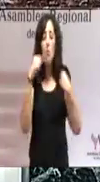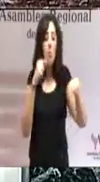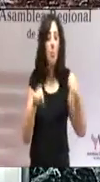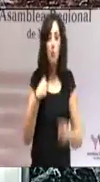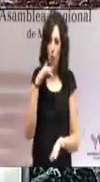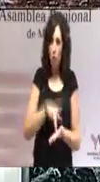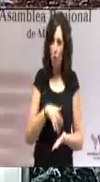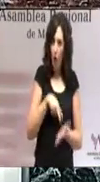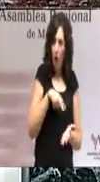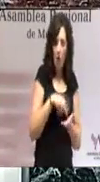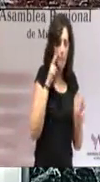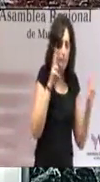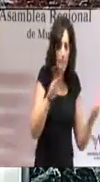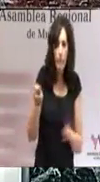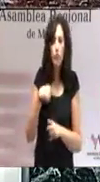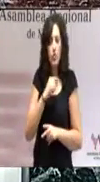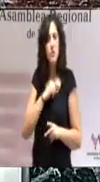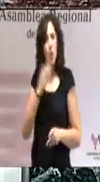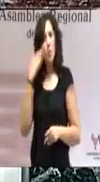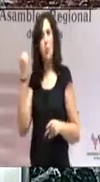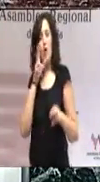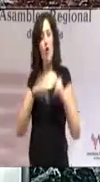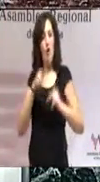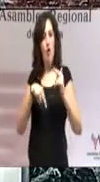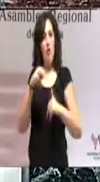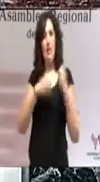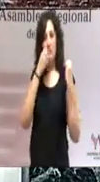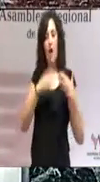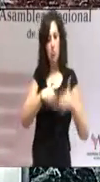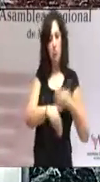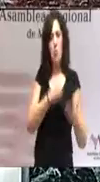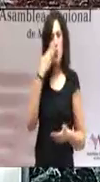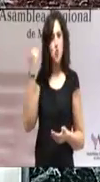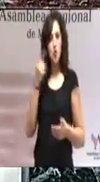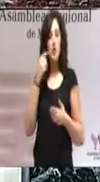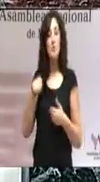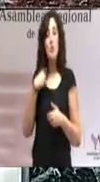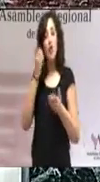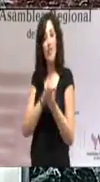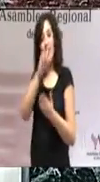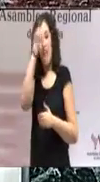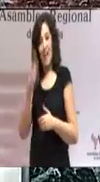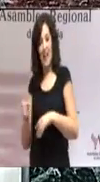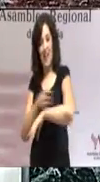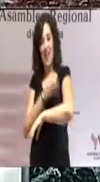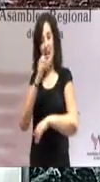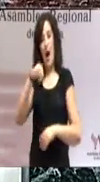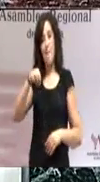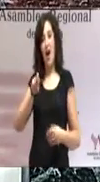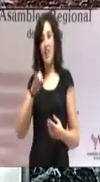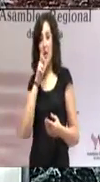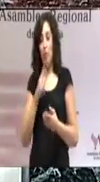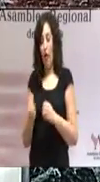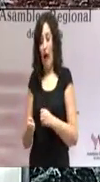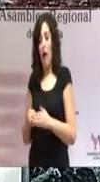yo estuve allí y realmente me sentí orgulloso de la obra que se hacía. Se ha puesto en marcha de nuevo la variante de Camarillas, que estaba en un cajón desde